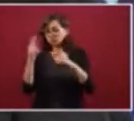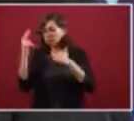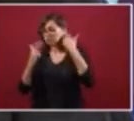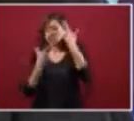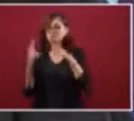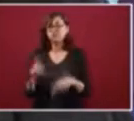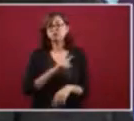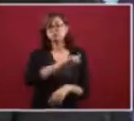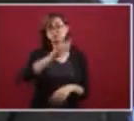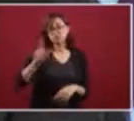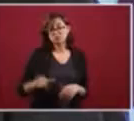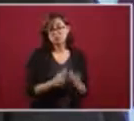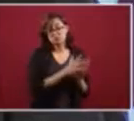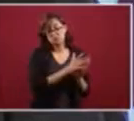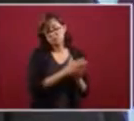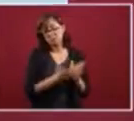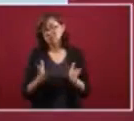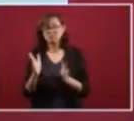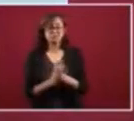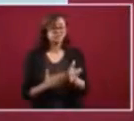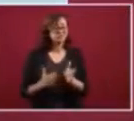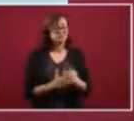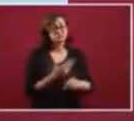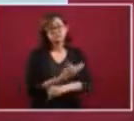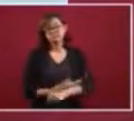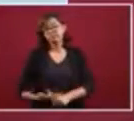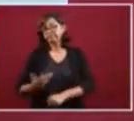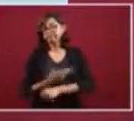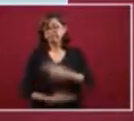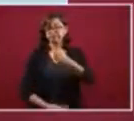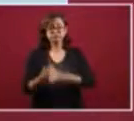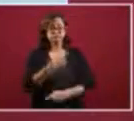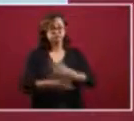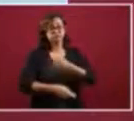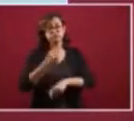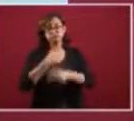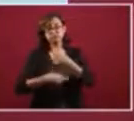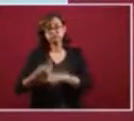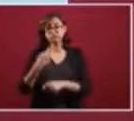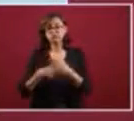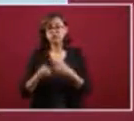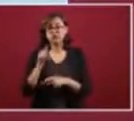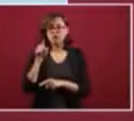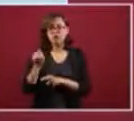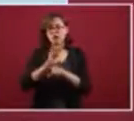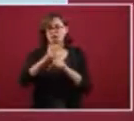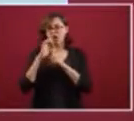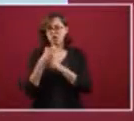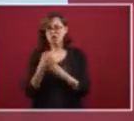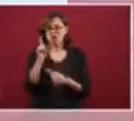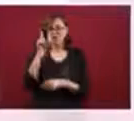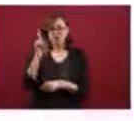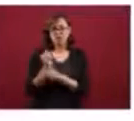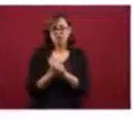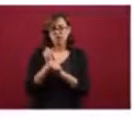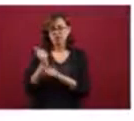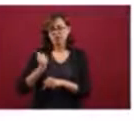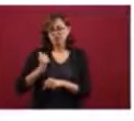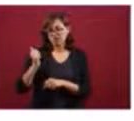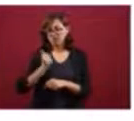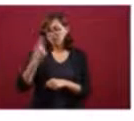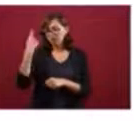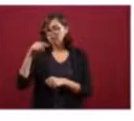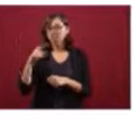después de muchos documentos y trámites, se reunió la Comisión Investigadora en Montreal para desarmar